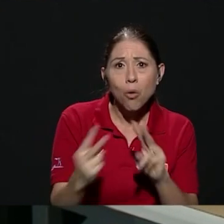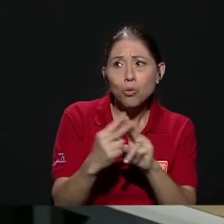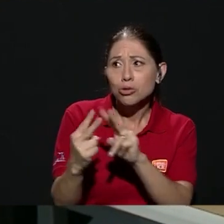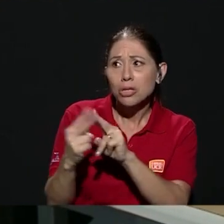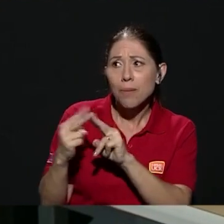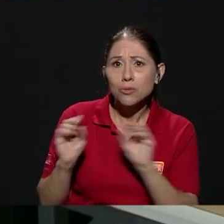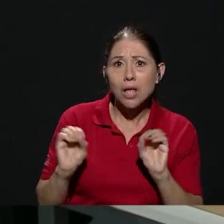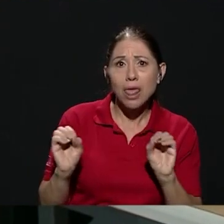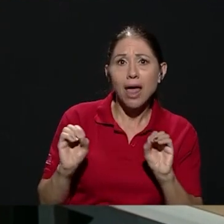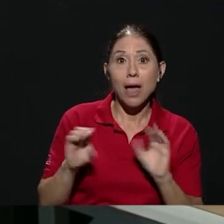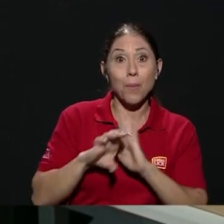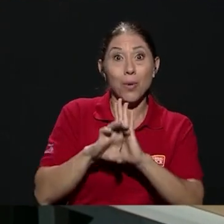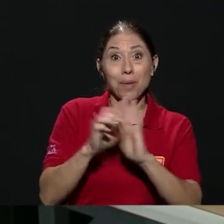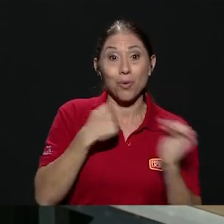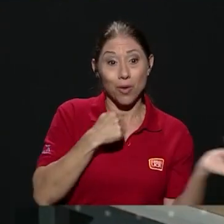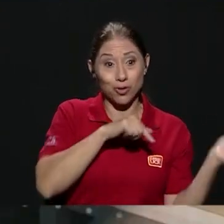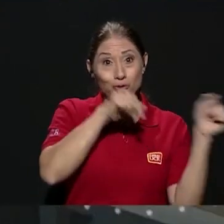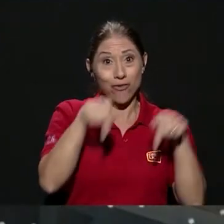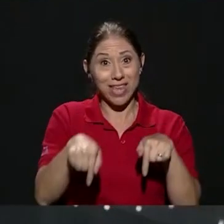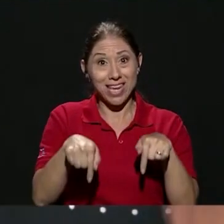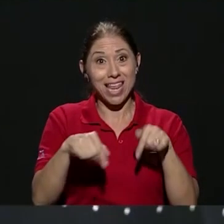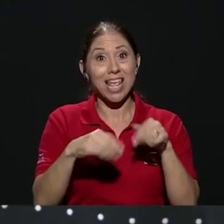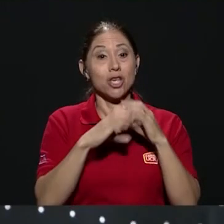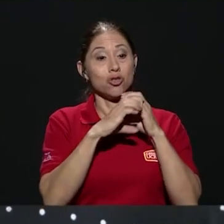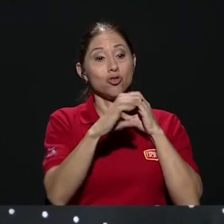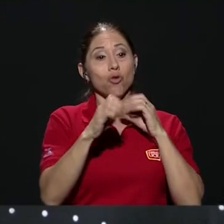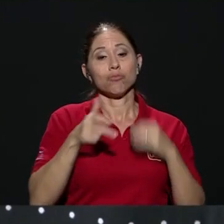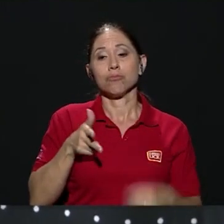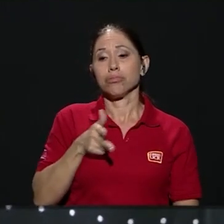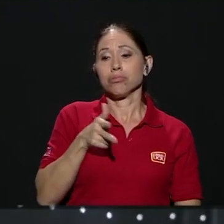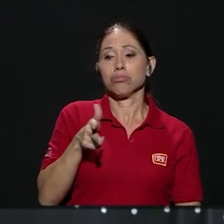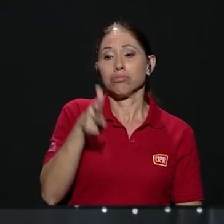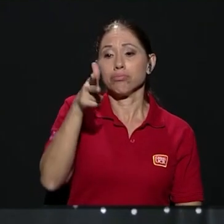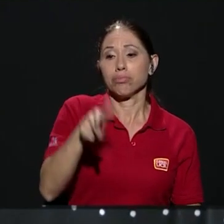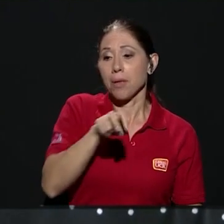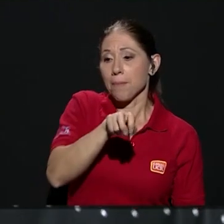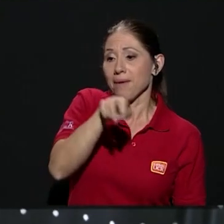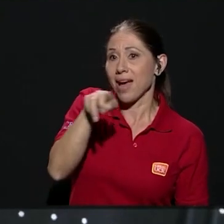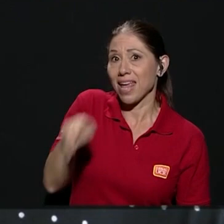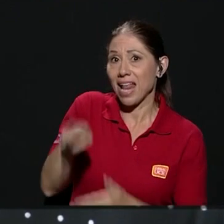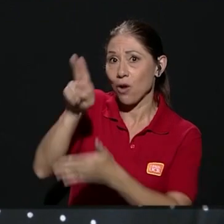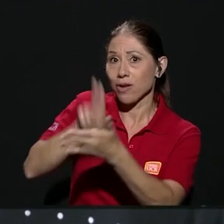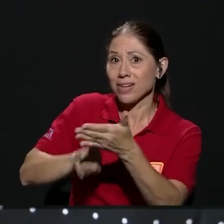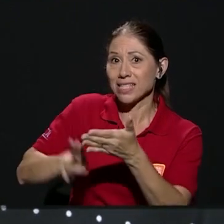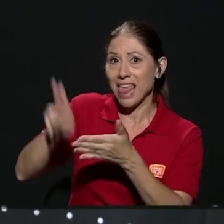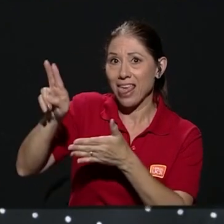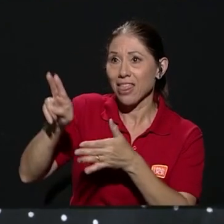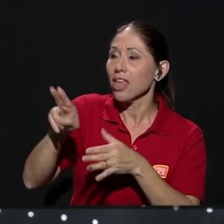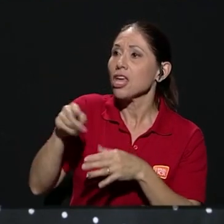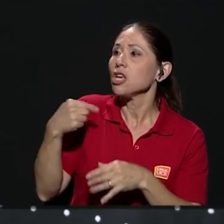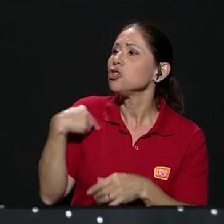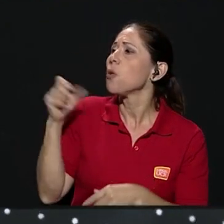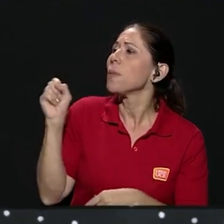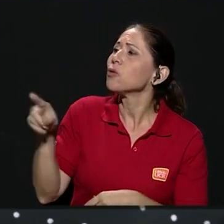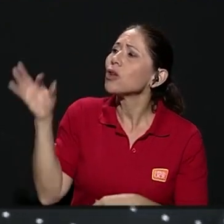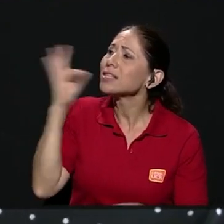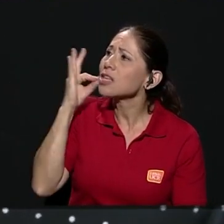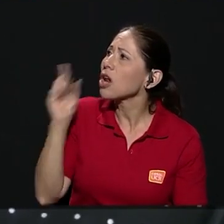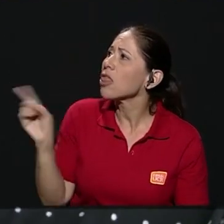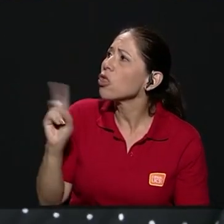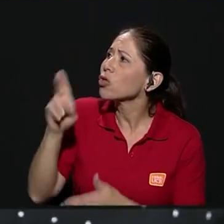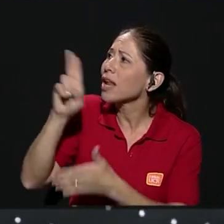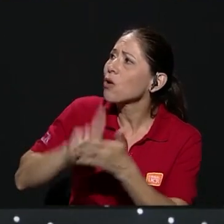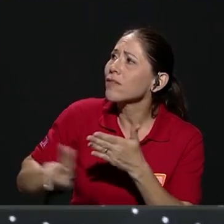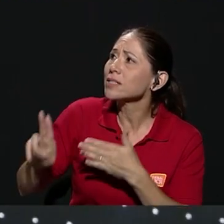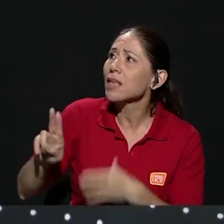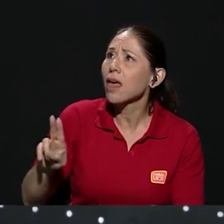como a mí, por ejemplo, cuando yo vine, yo me apié en la parada del frente de la universidad y yo le pregunté a una señora dónde está la universidad porque no sabía, y ella nada más me dijo,